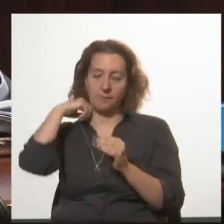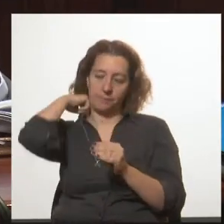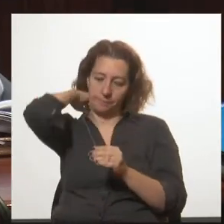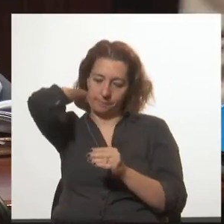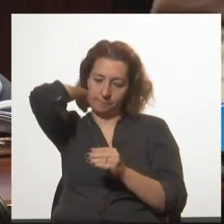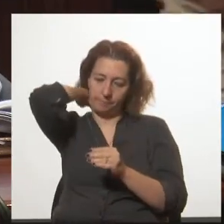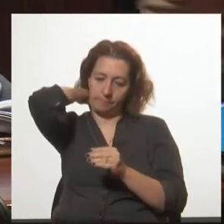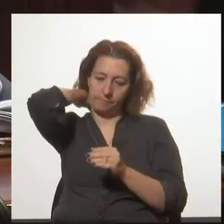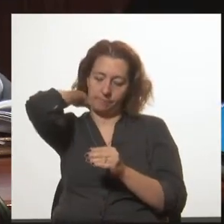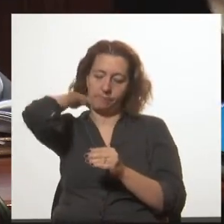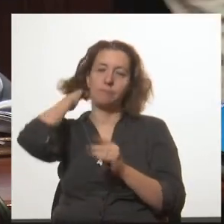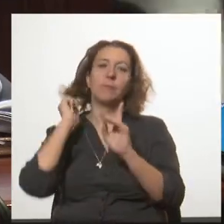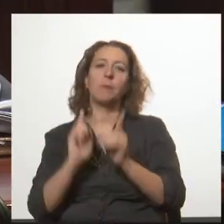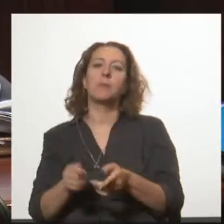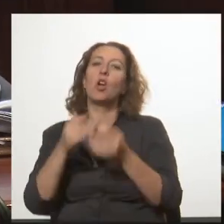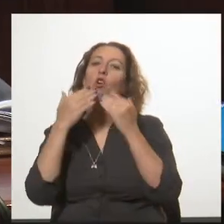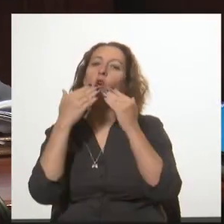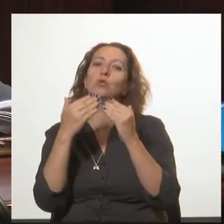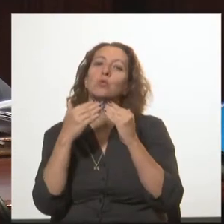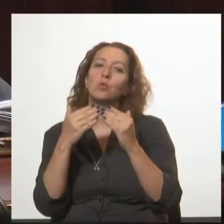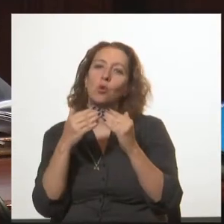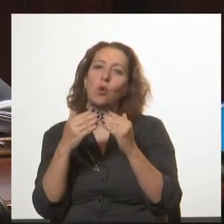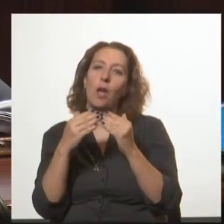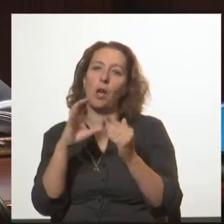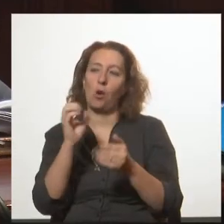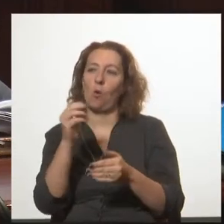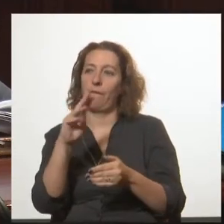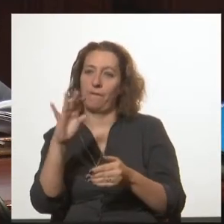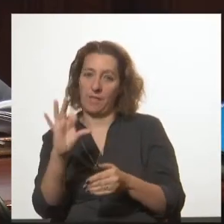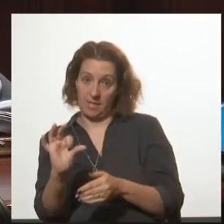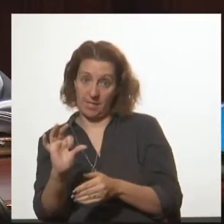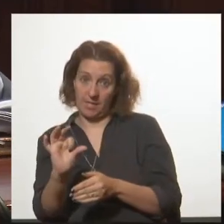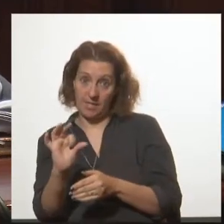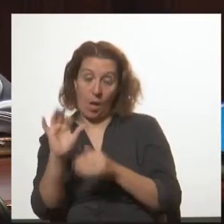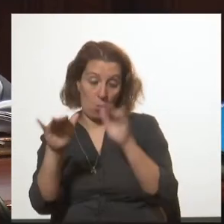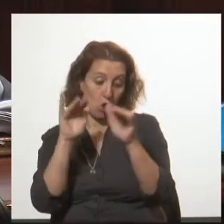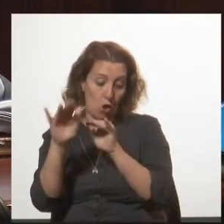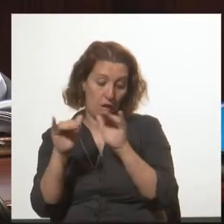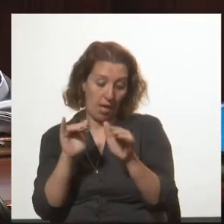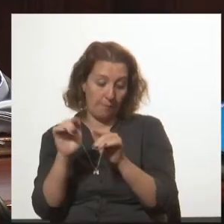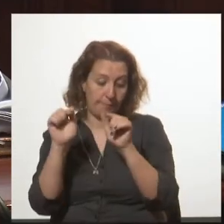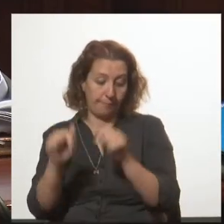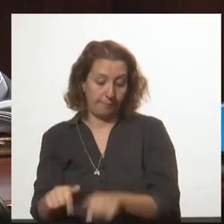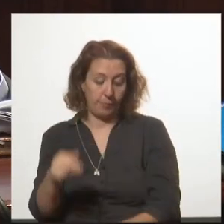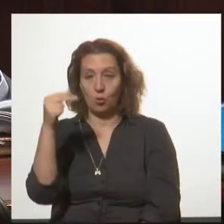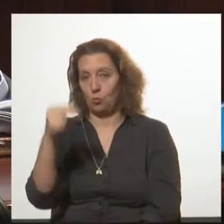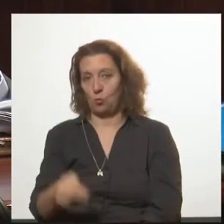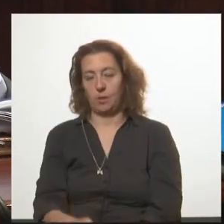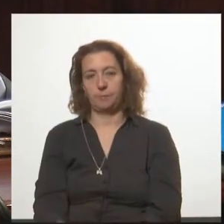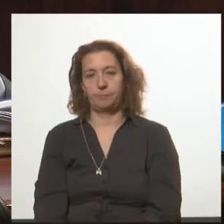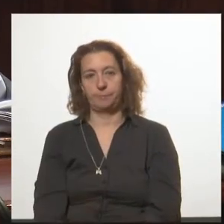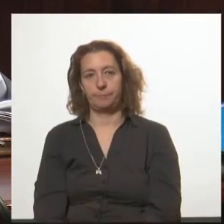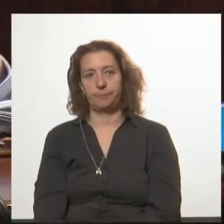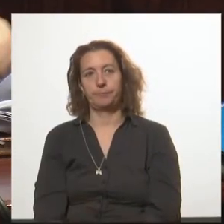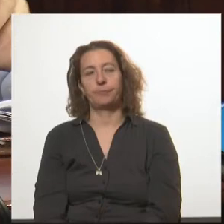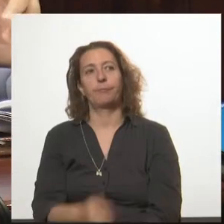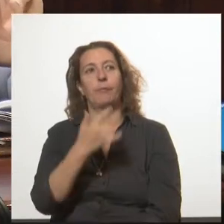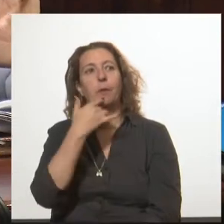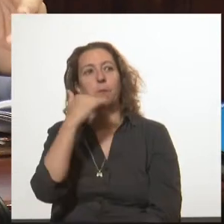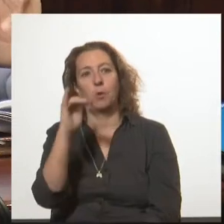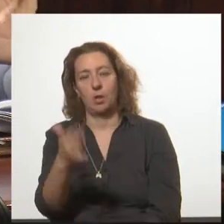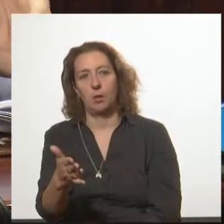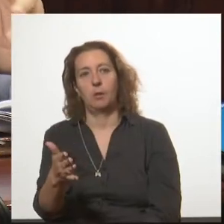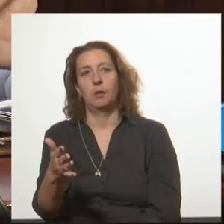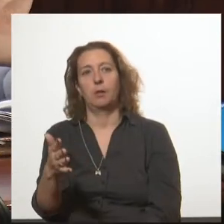y de la consultora de co bis que hizo la auditoría esto nunca sucedió a modo de ejemplo la